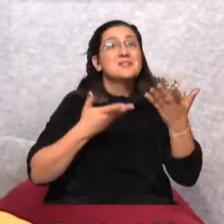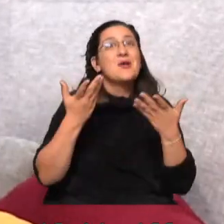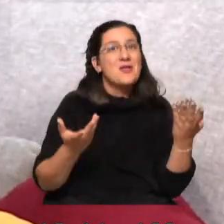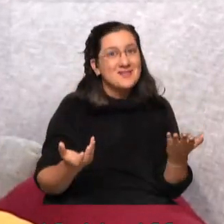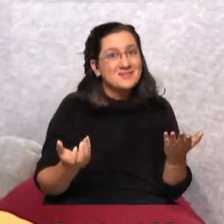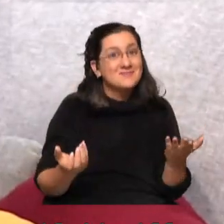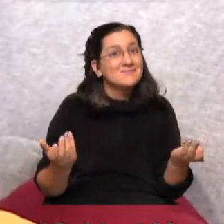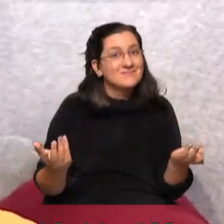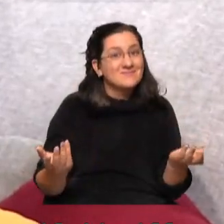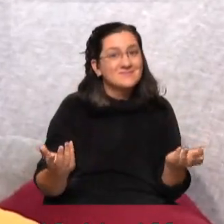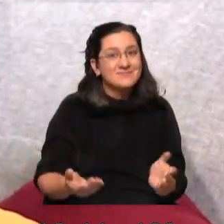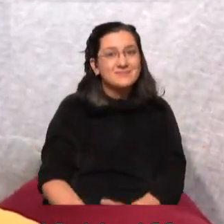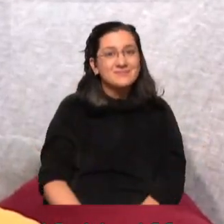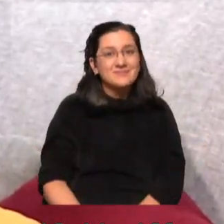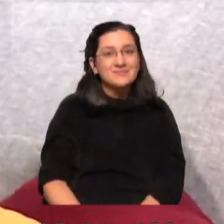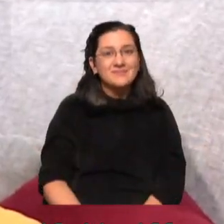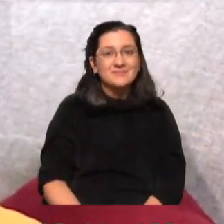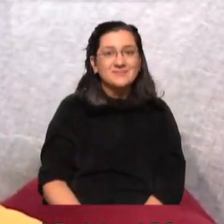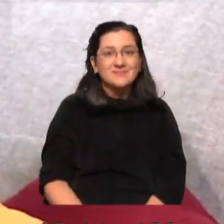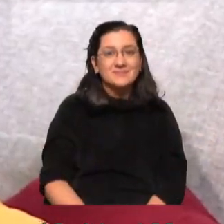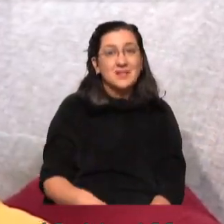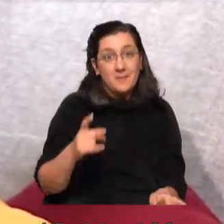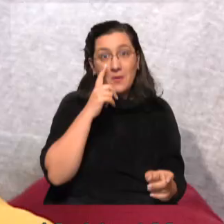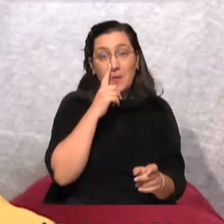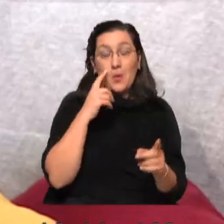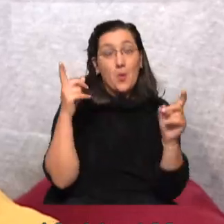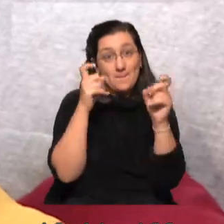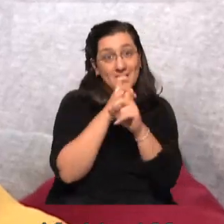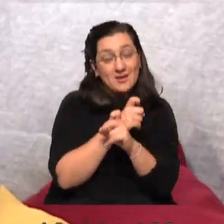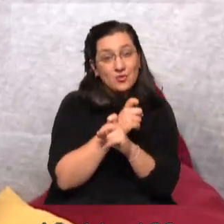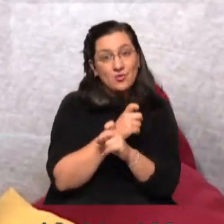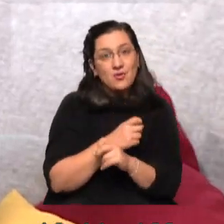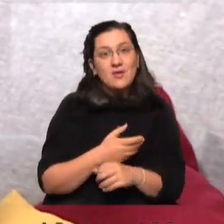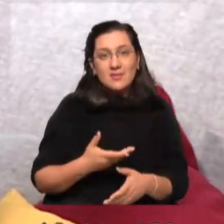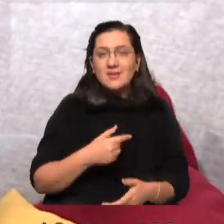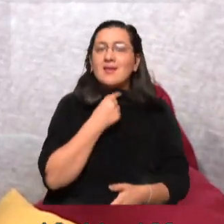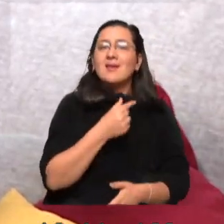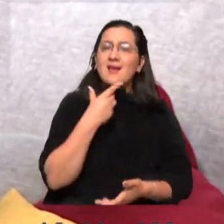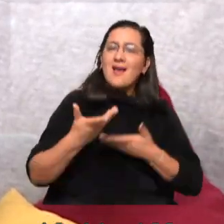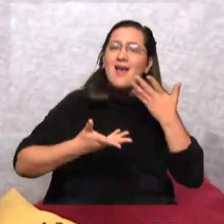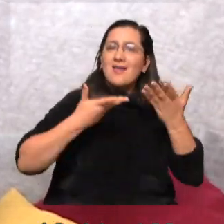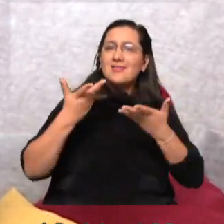eso? Hay como una cuestión re compleja ahí, ¿no? De sacar la voz para cantar, es como...